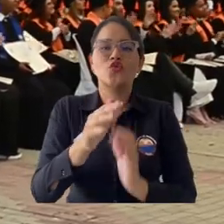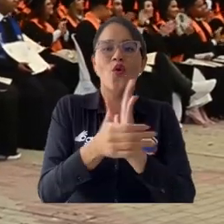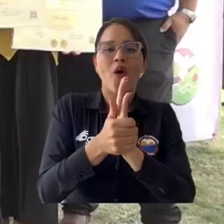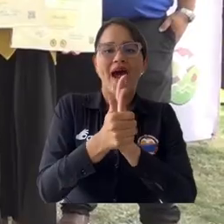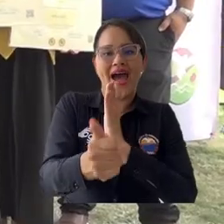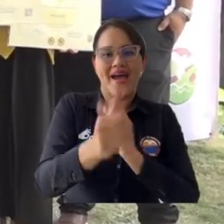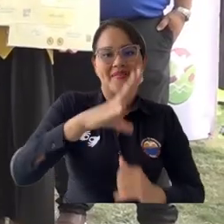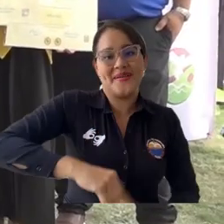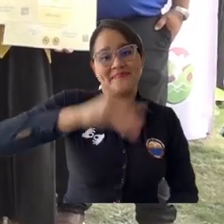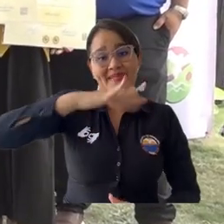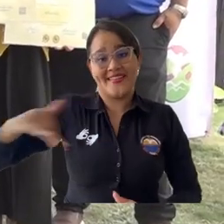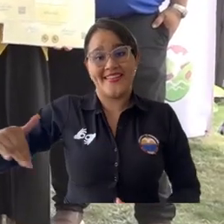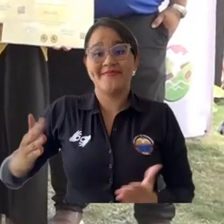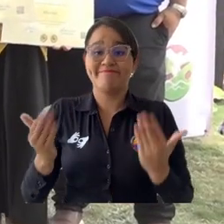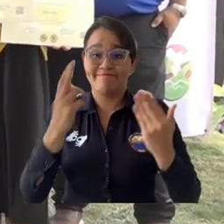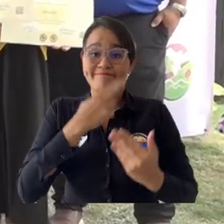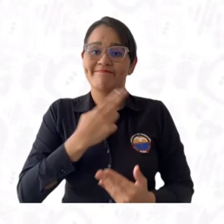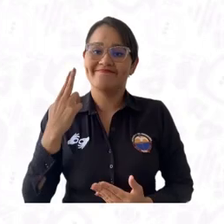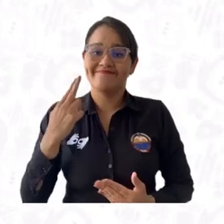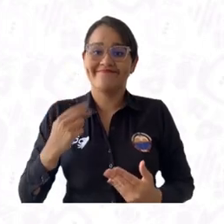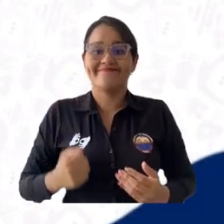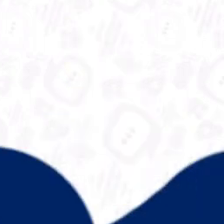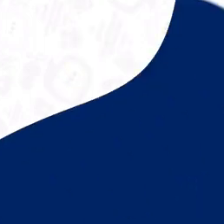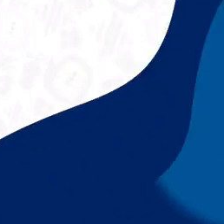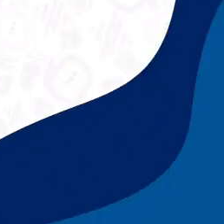con la creación del programa Talento Magdalena.